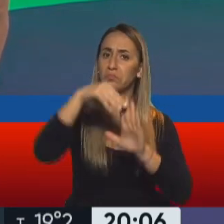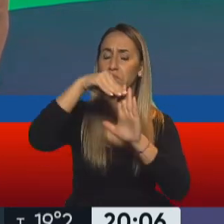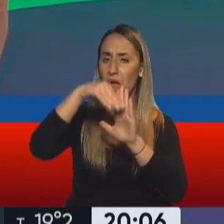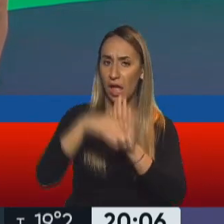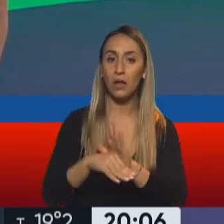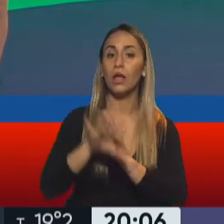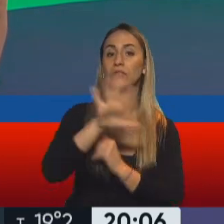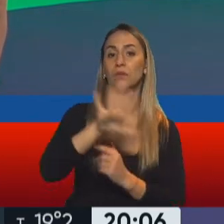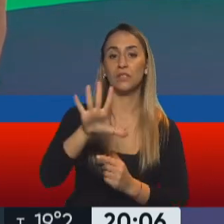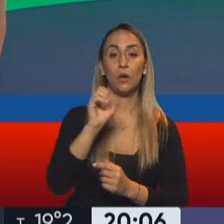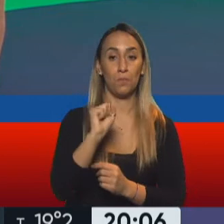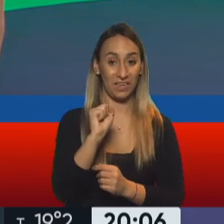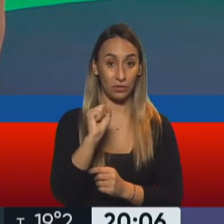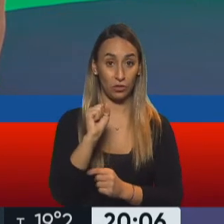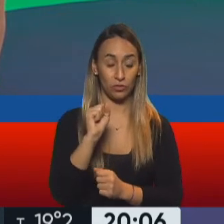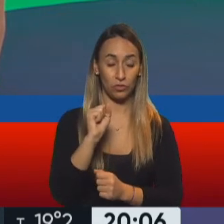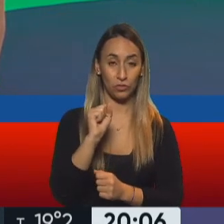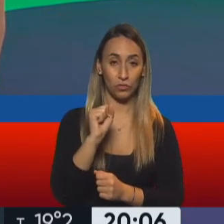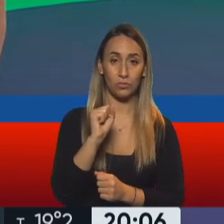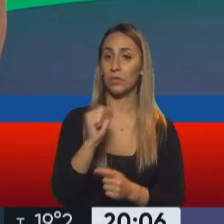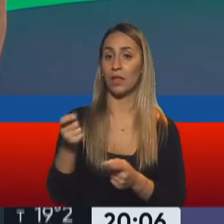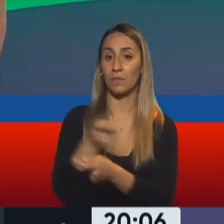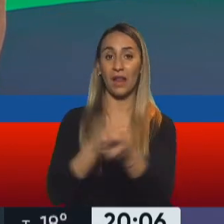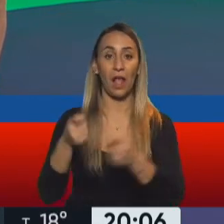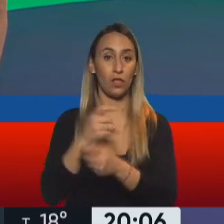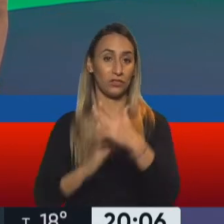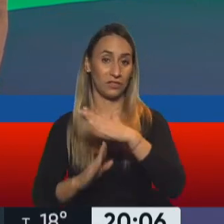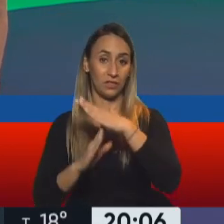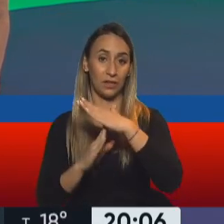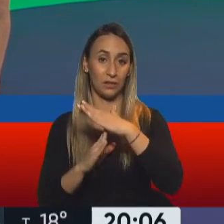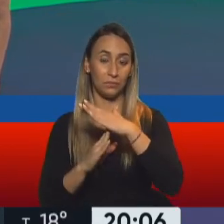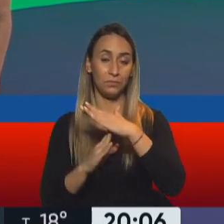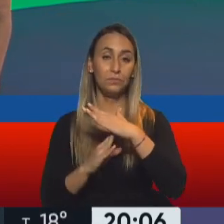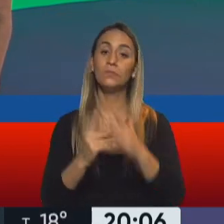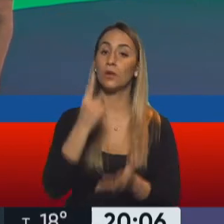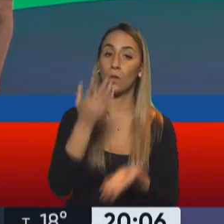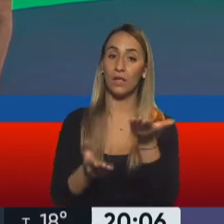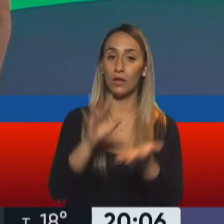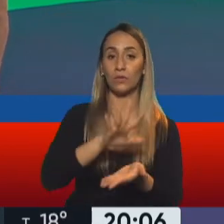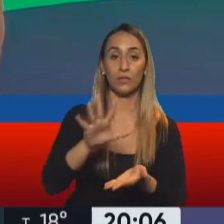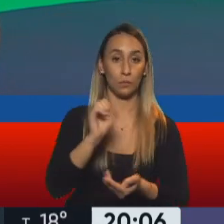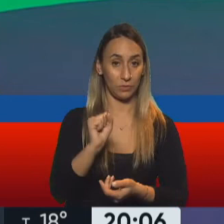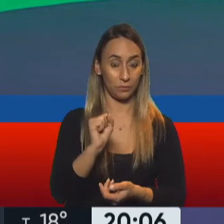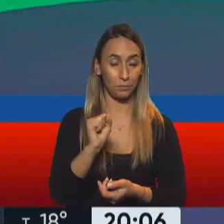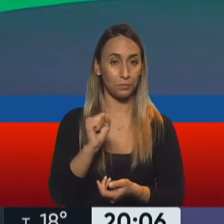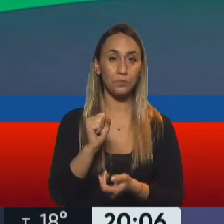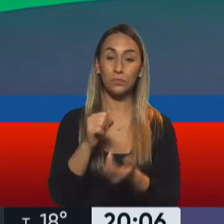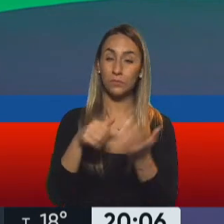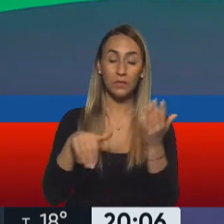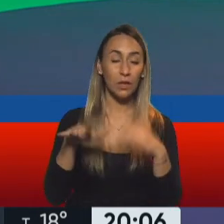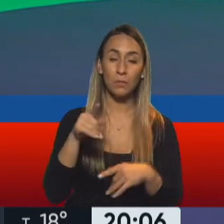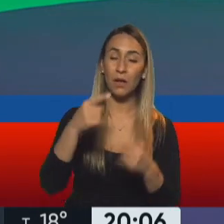55 pesos su precio en el mercado central por kilogramo. La mayor provisión viene